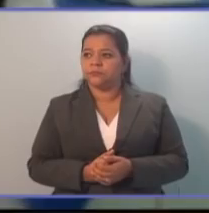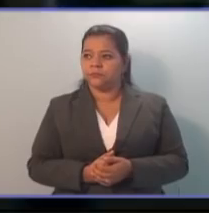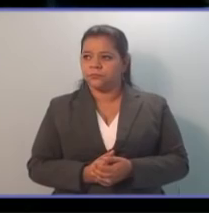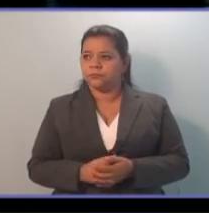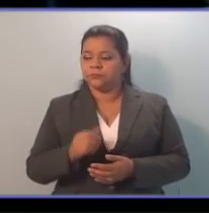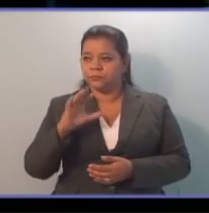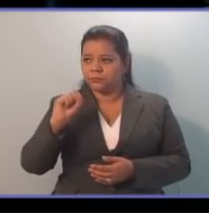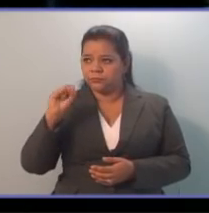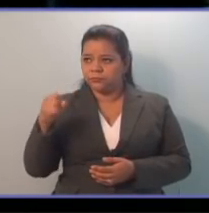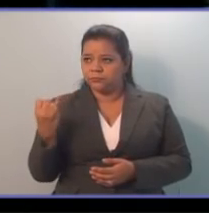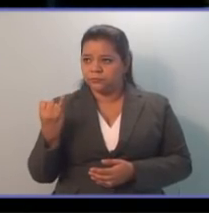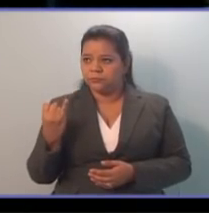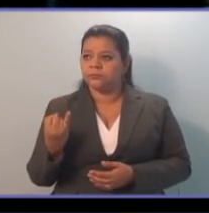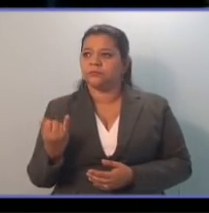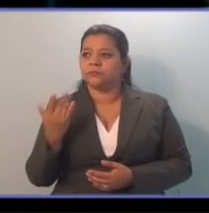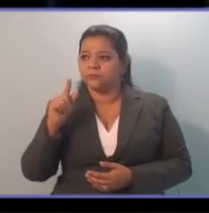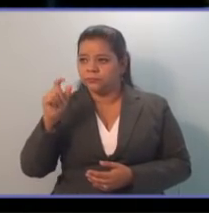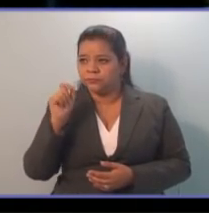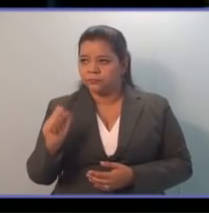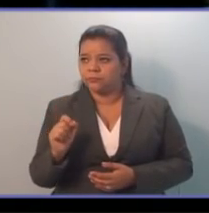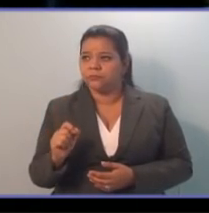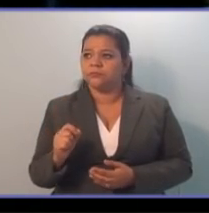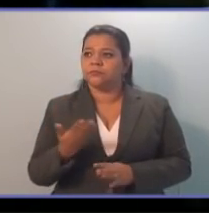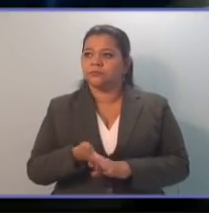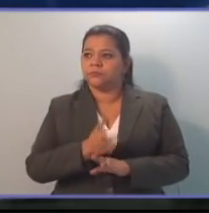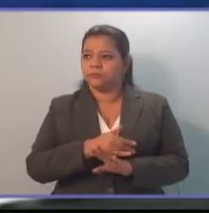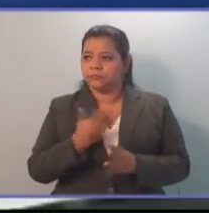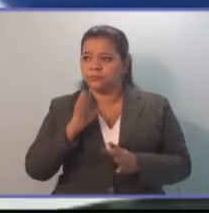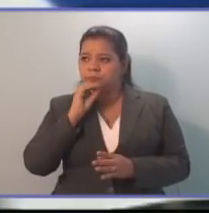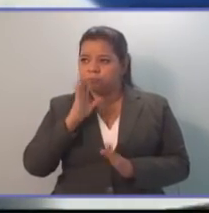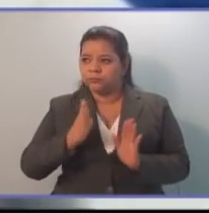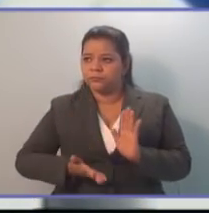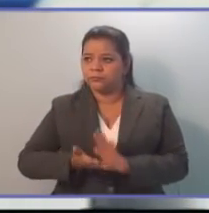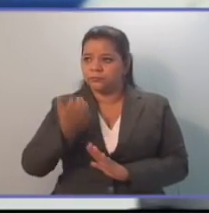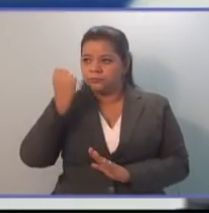Suprema de Justicia, un punto en el que ha hecho mucho énfasis. Ha hablado también de